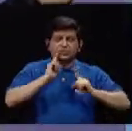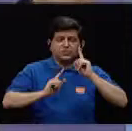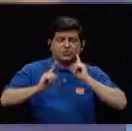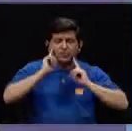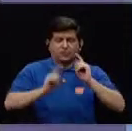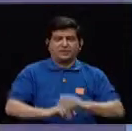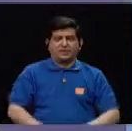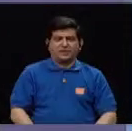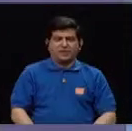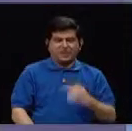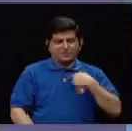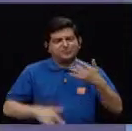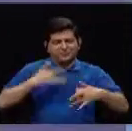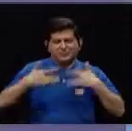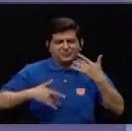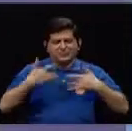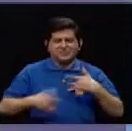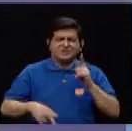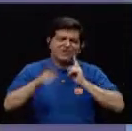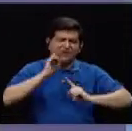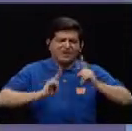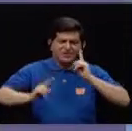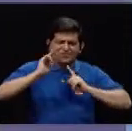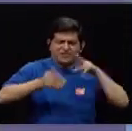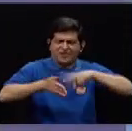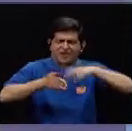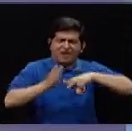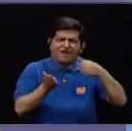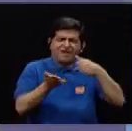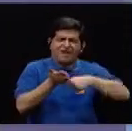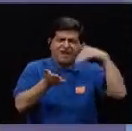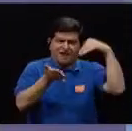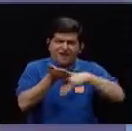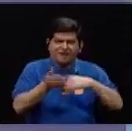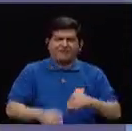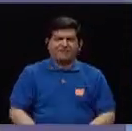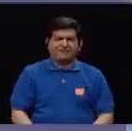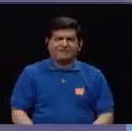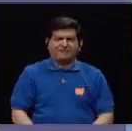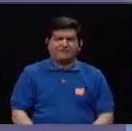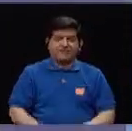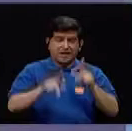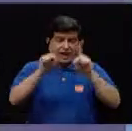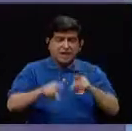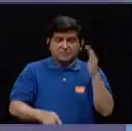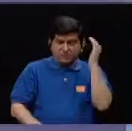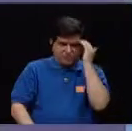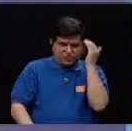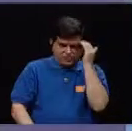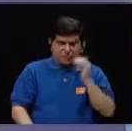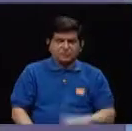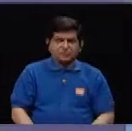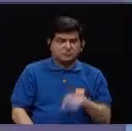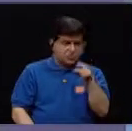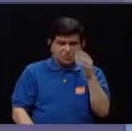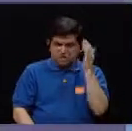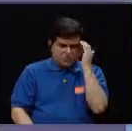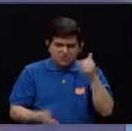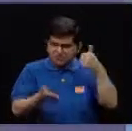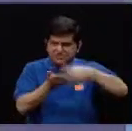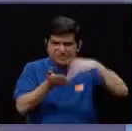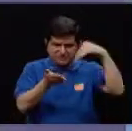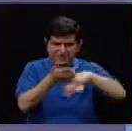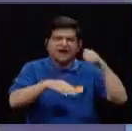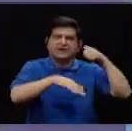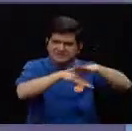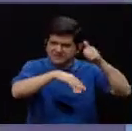actriz, ¿verdad? Llorona, claro, sensible. Una belleza. Lloré montones cuando leí esa carta, se la leo a la persona que conozco y no la conoce, sí, y yo se la leo, yo